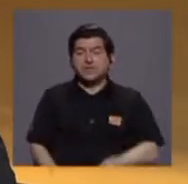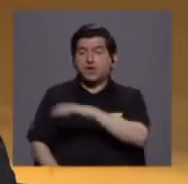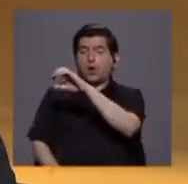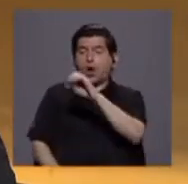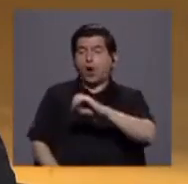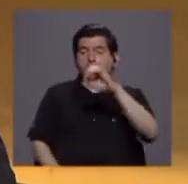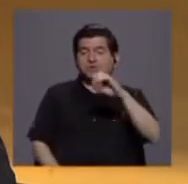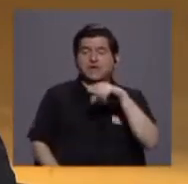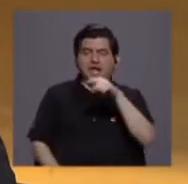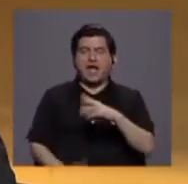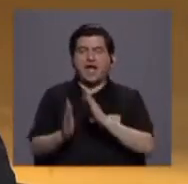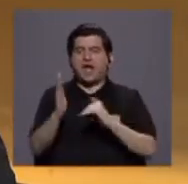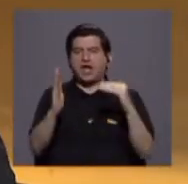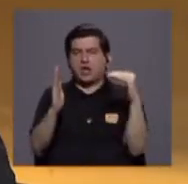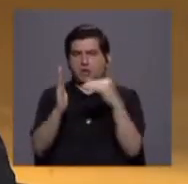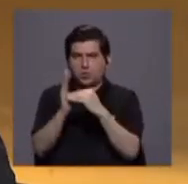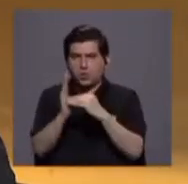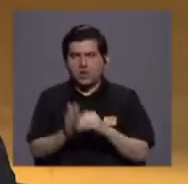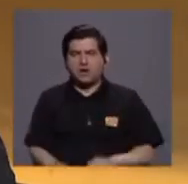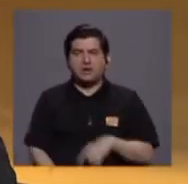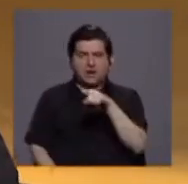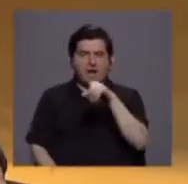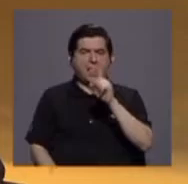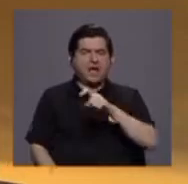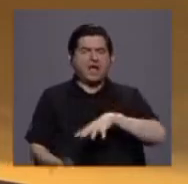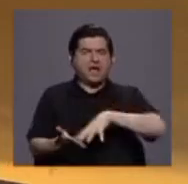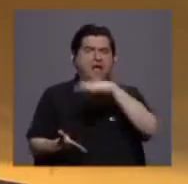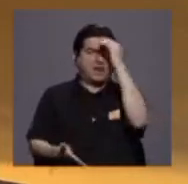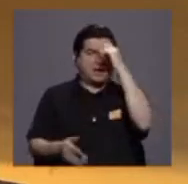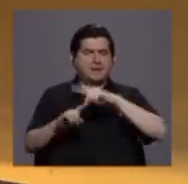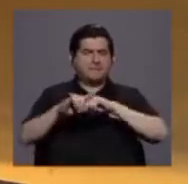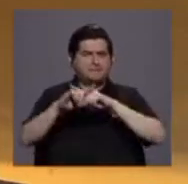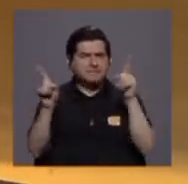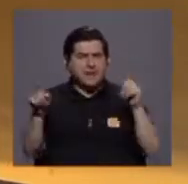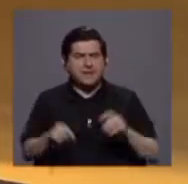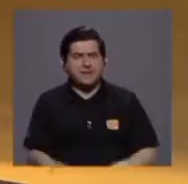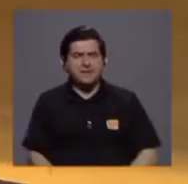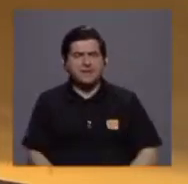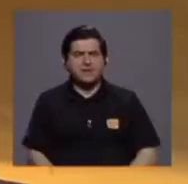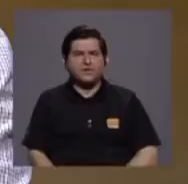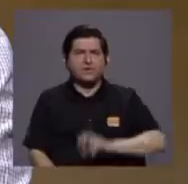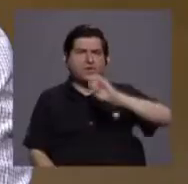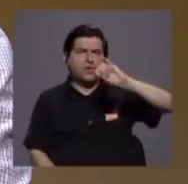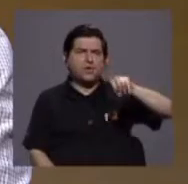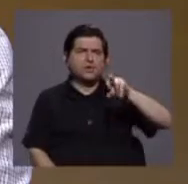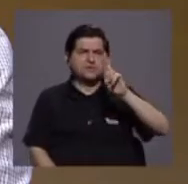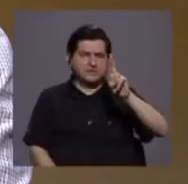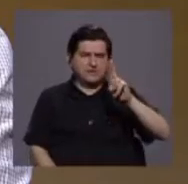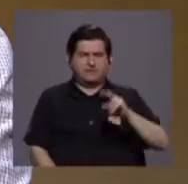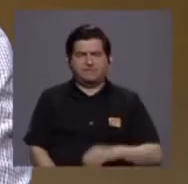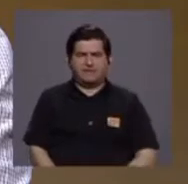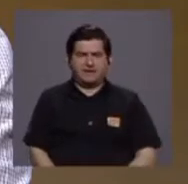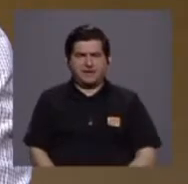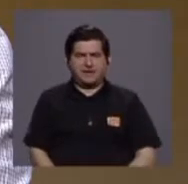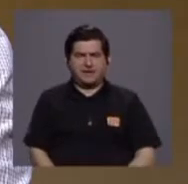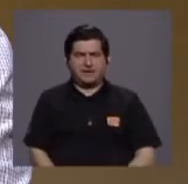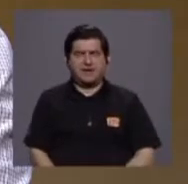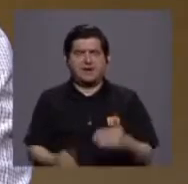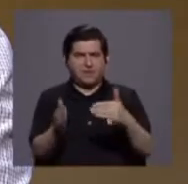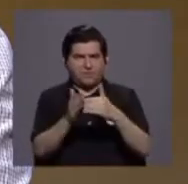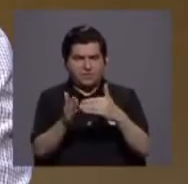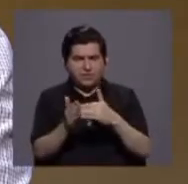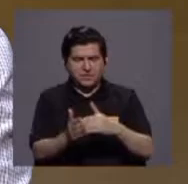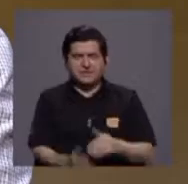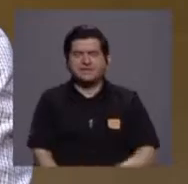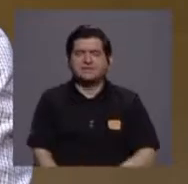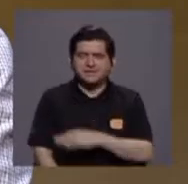está Nueva Zelanda y entonces ahí hay mucho que aprender. Pero don José Rafael, y tenemos de nuevo el privilegio